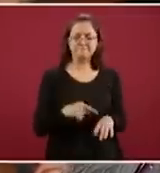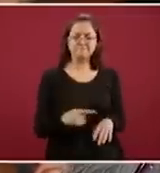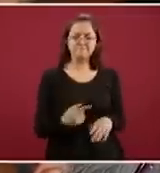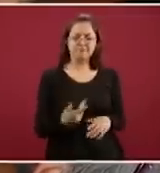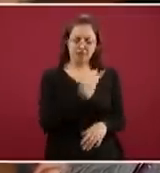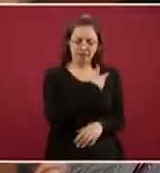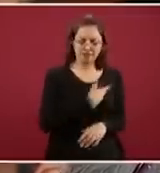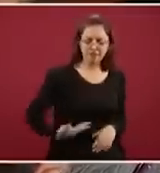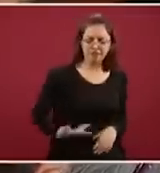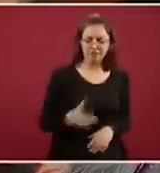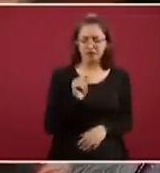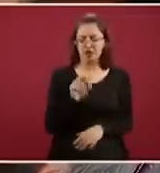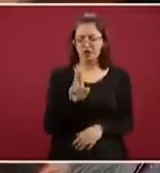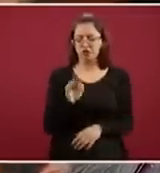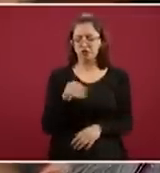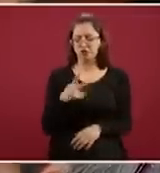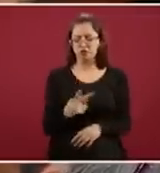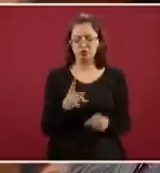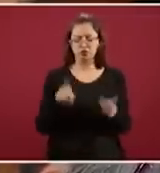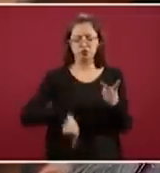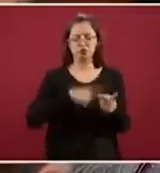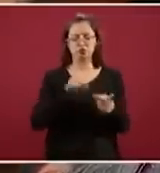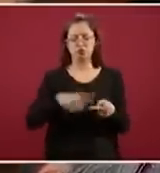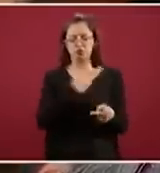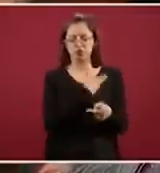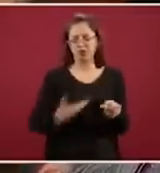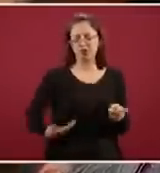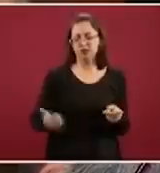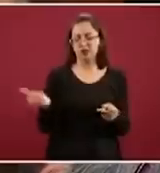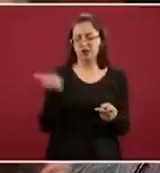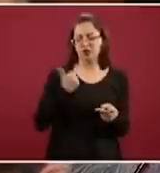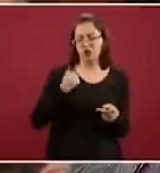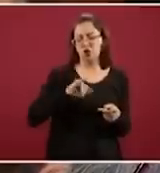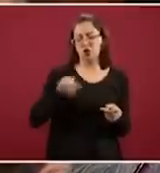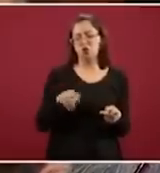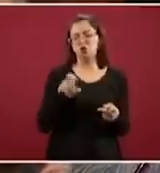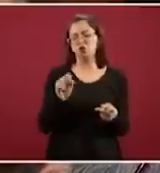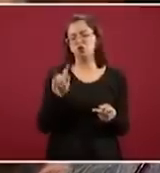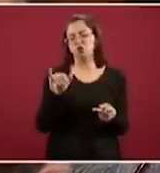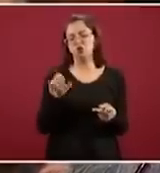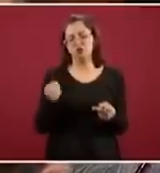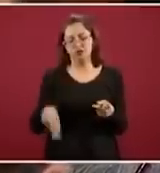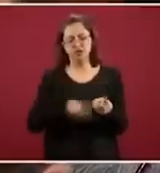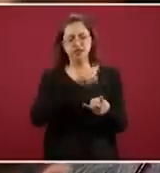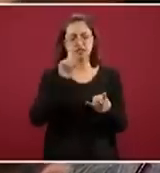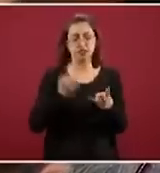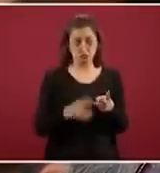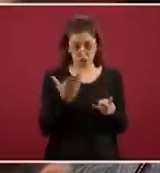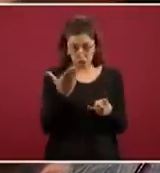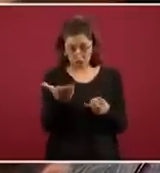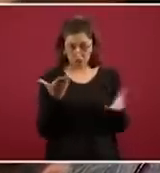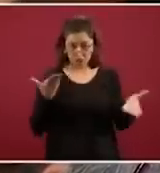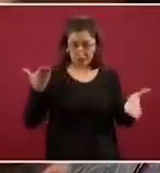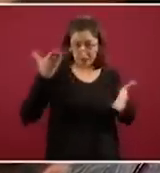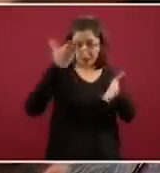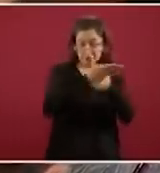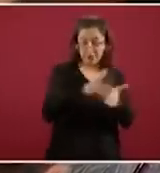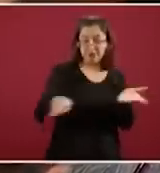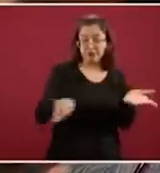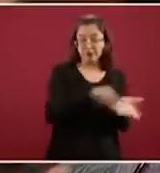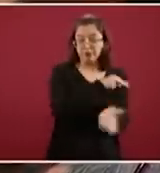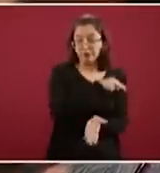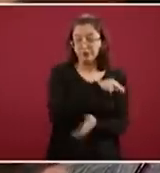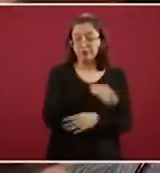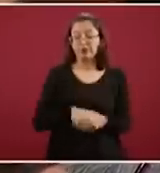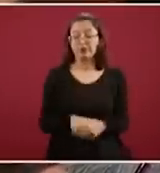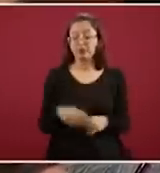el presidente Donald Trump y el primer ministro de Canadá, Justin Trudeau, estaría usted y si pudiera ser antes